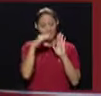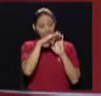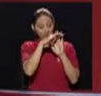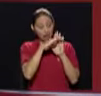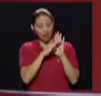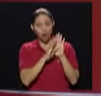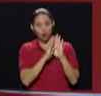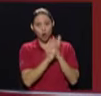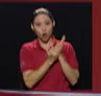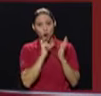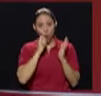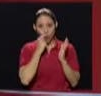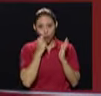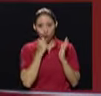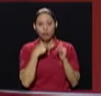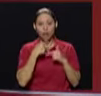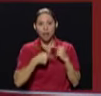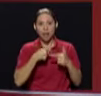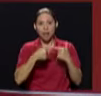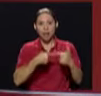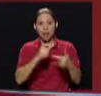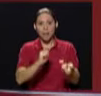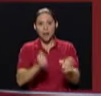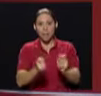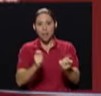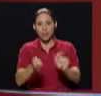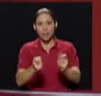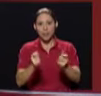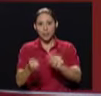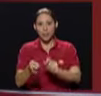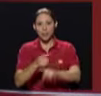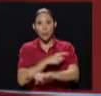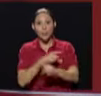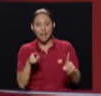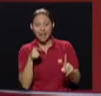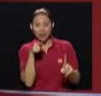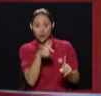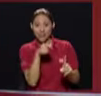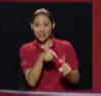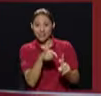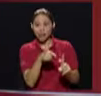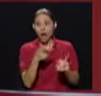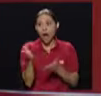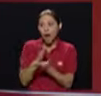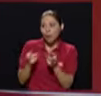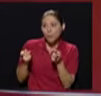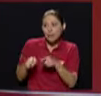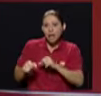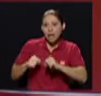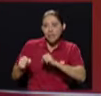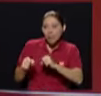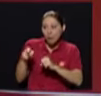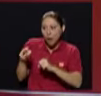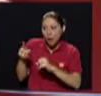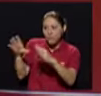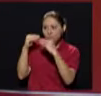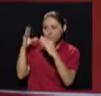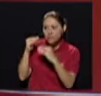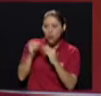códigos usualmente va cambiando a largo del tiempo, pero sobre todo la información que nos proporcionan cada vez los eventos sísmicos nuevos